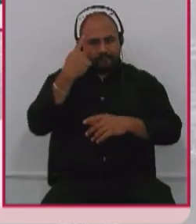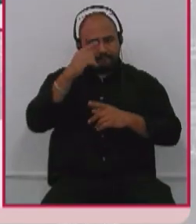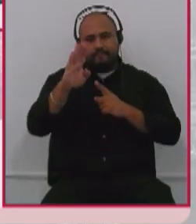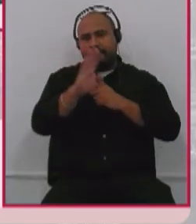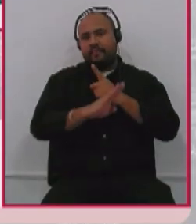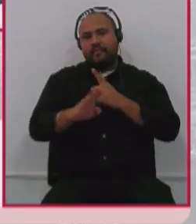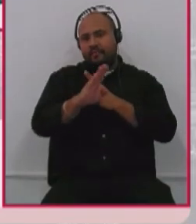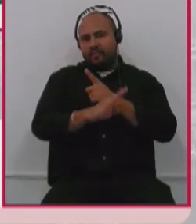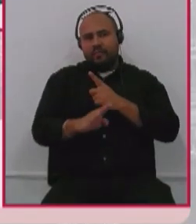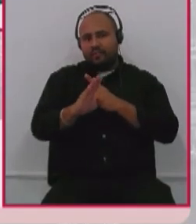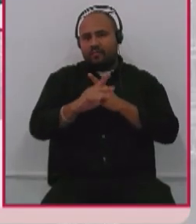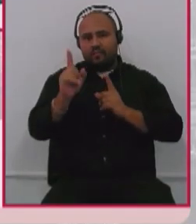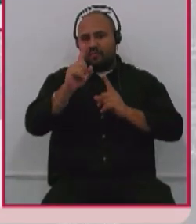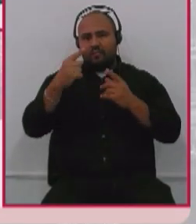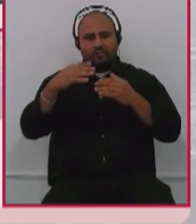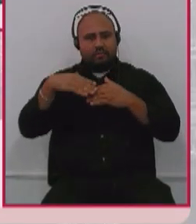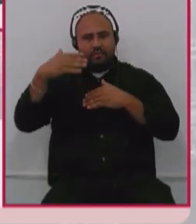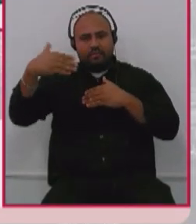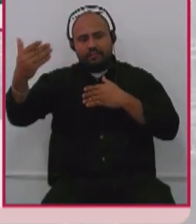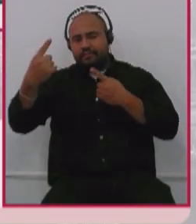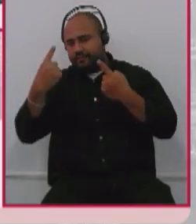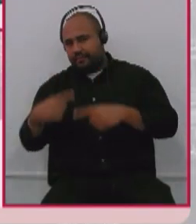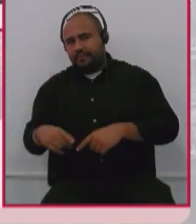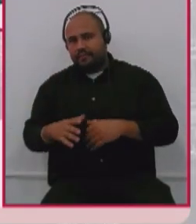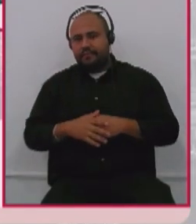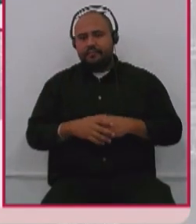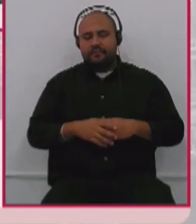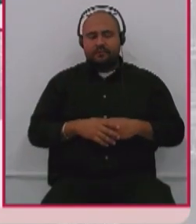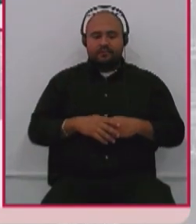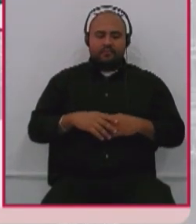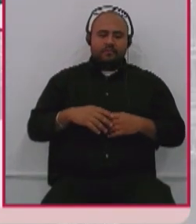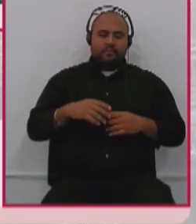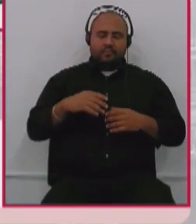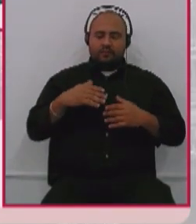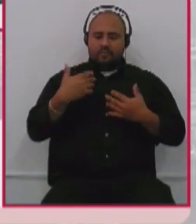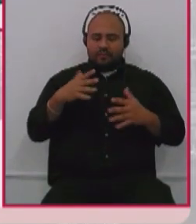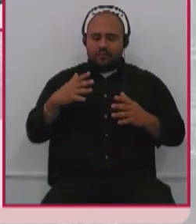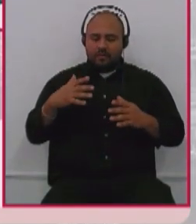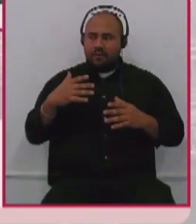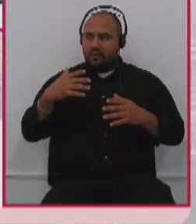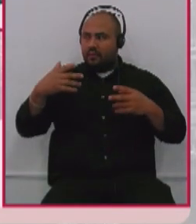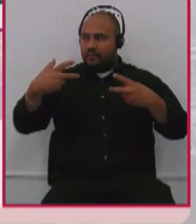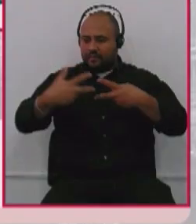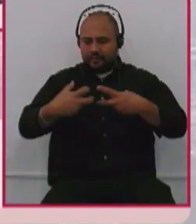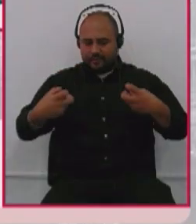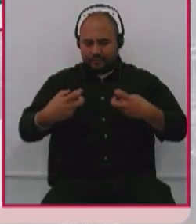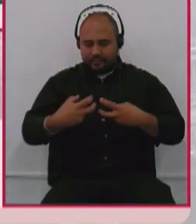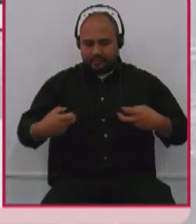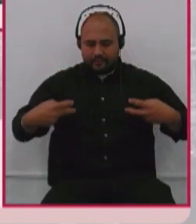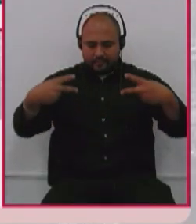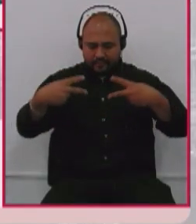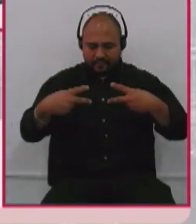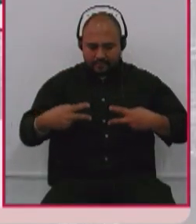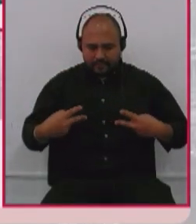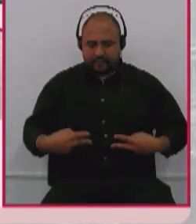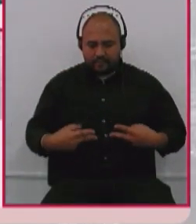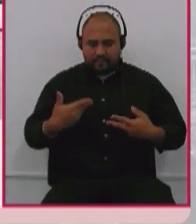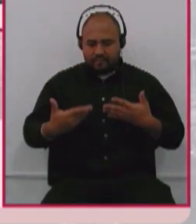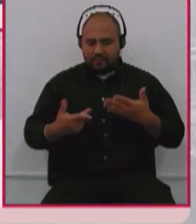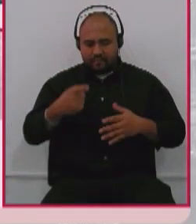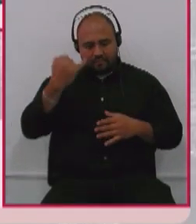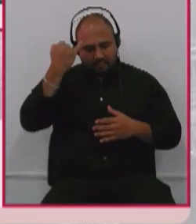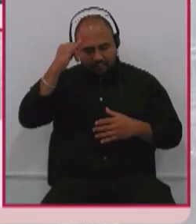muchos prototipos se llegó a un sistema de anclaje, ¿no? Un sistema de anclaje con